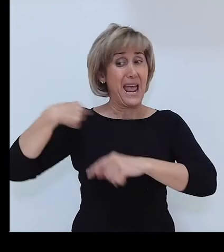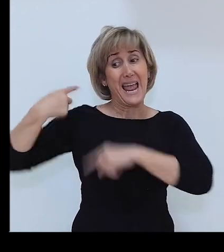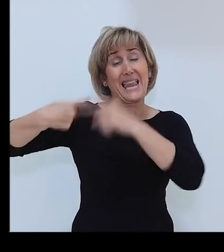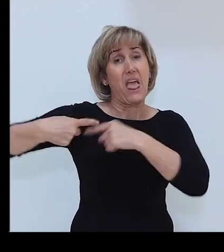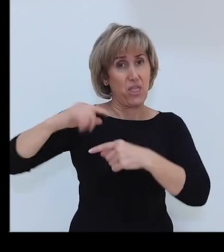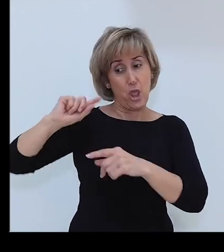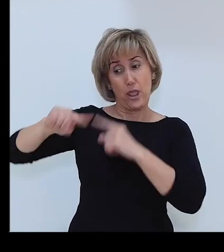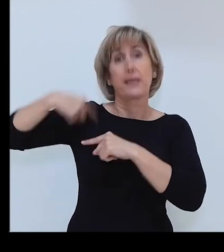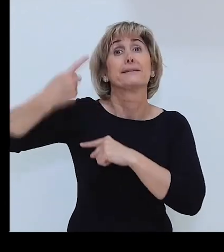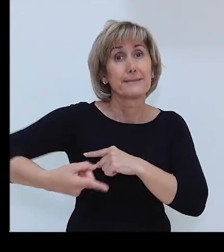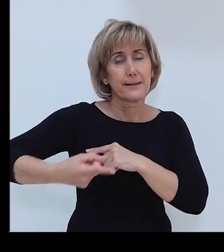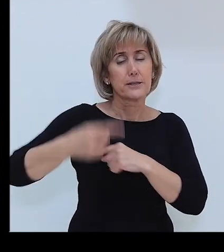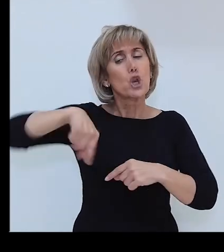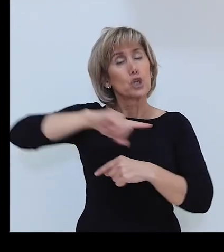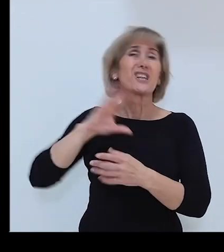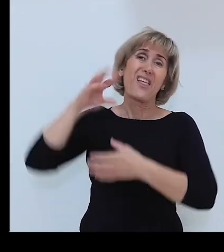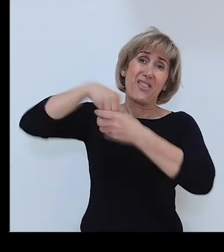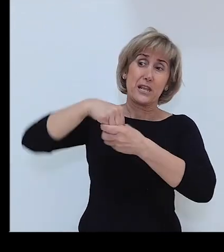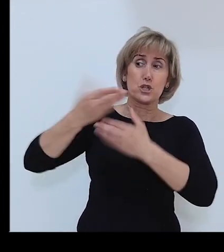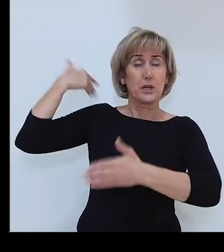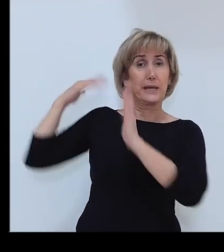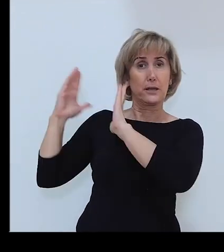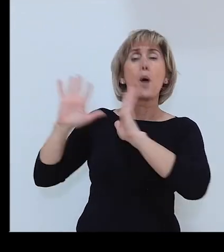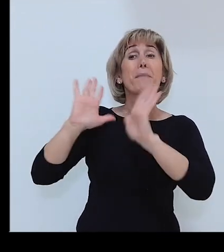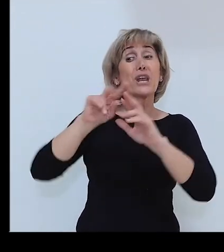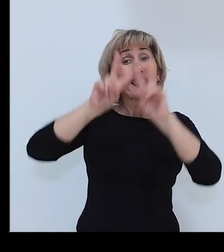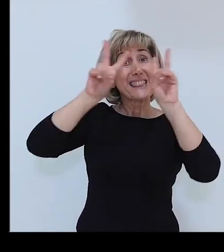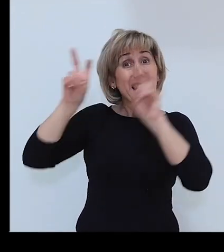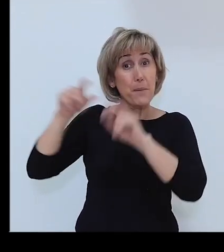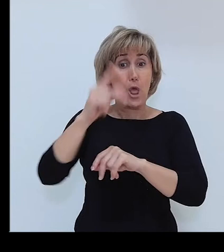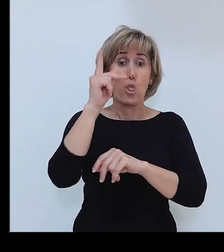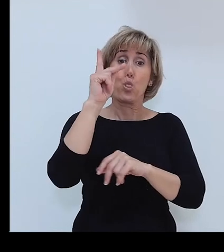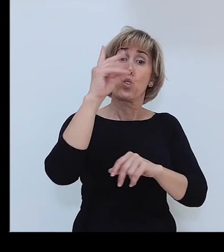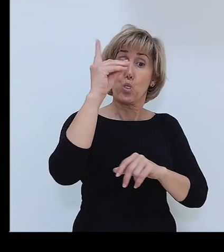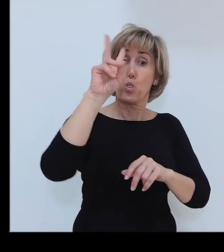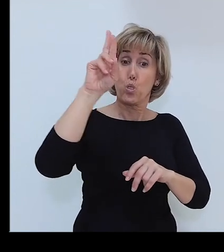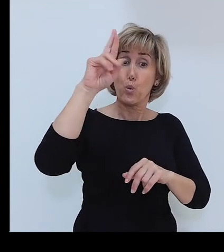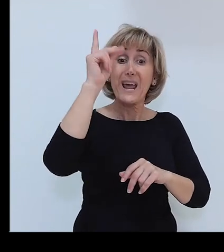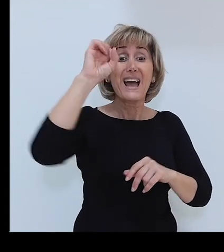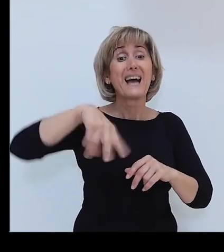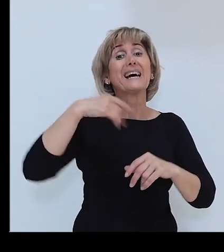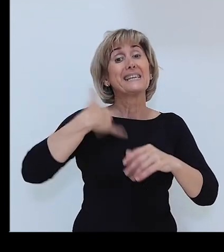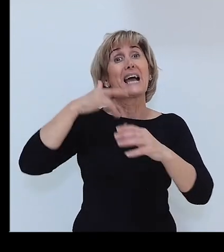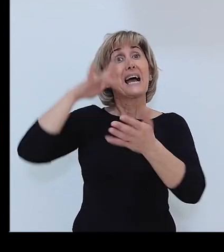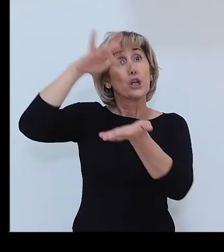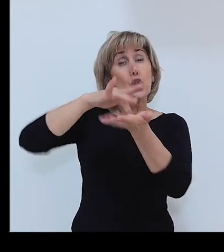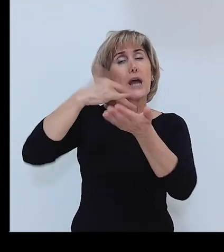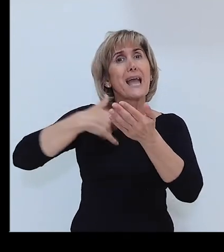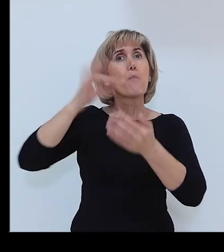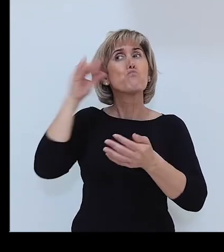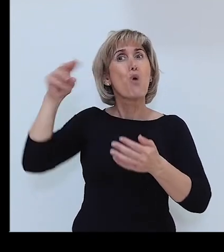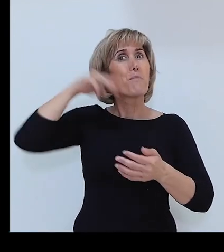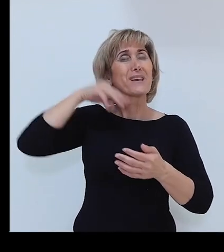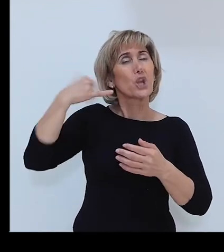Durkheim. Durkheim lo veremos en la siguiente generación, porque pertenece a la siguiente generación, pero los temas que toca